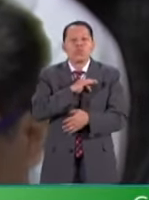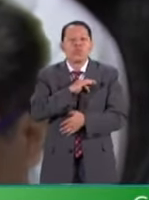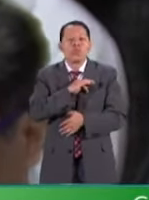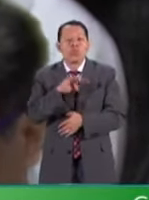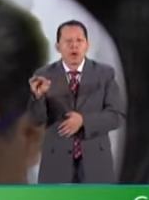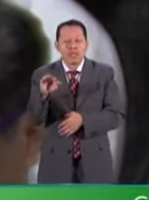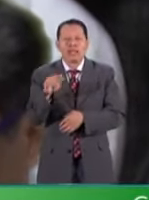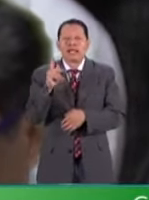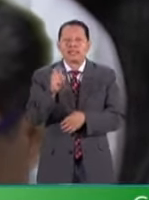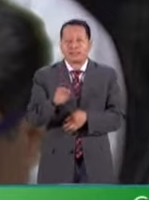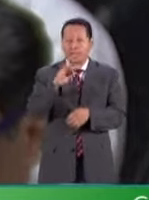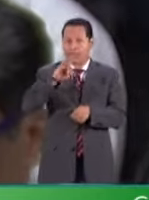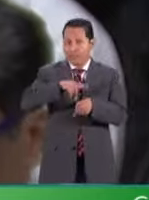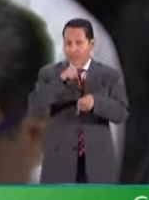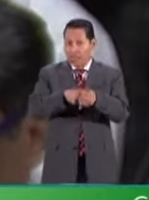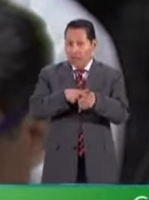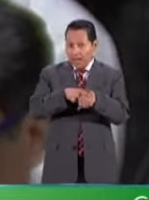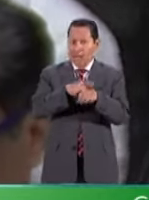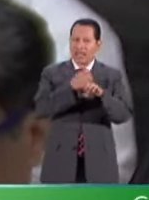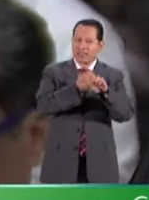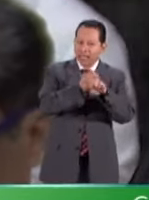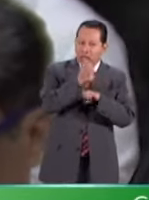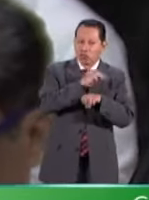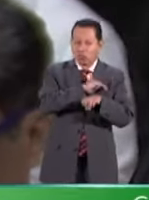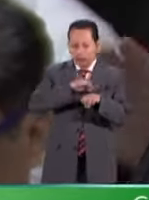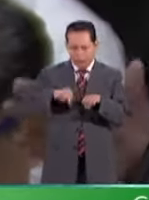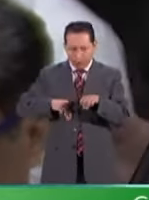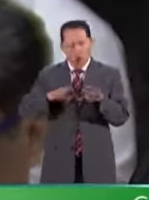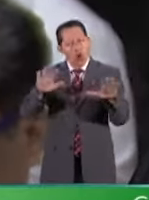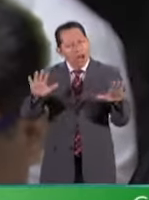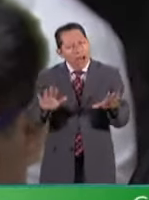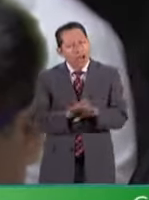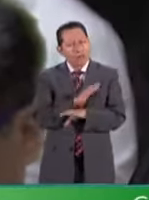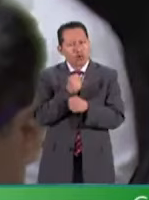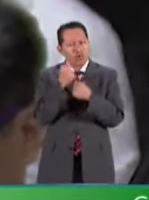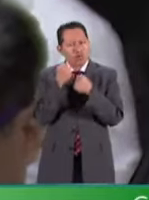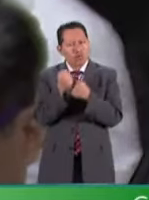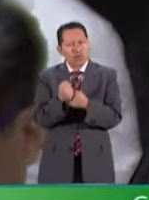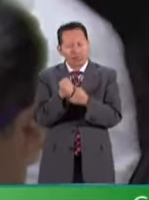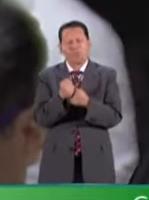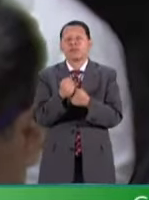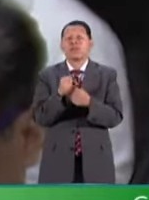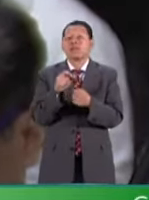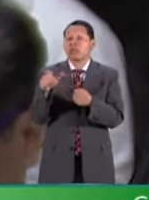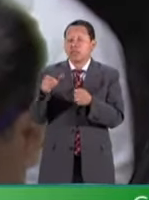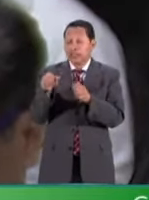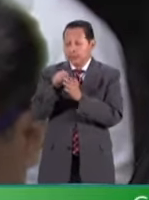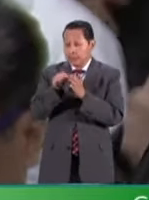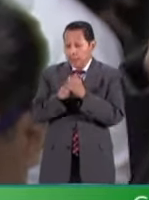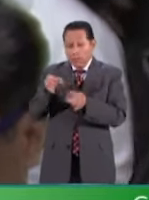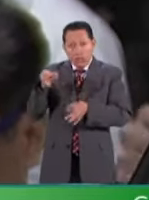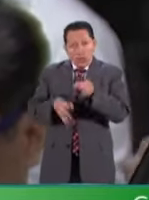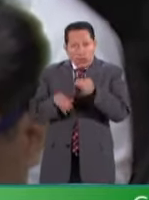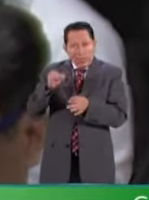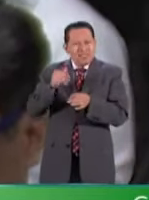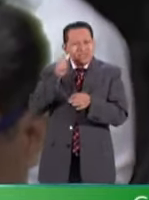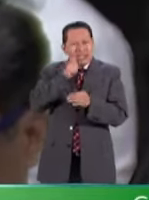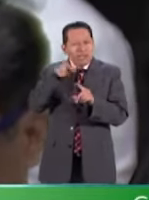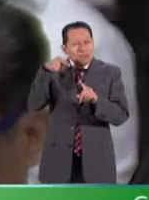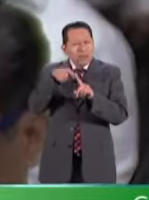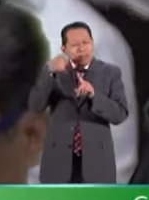cambio profundo a nivel Federal Estatal y municipal ninguna reforma al poder judicial que tenga como sustento el